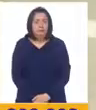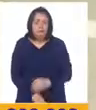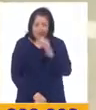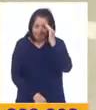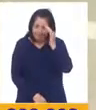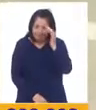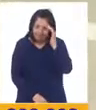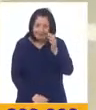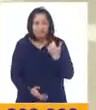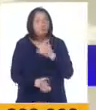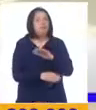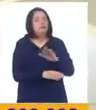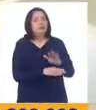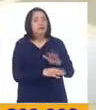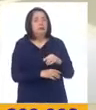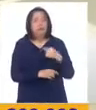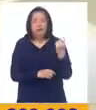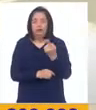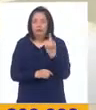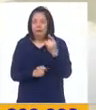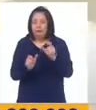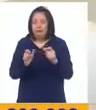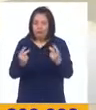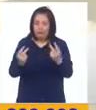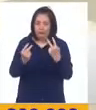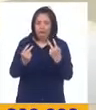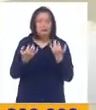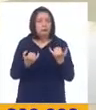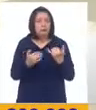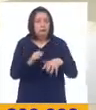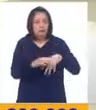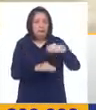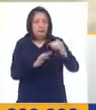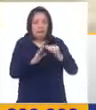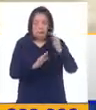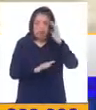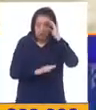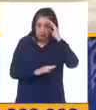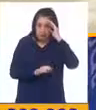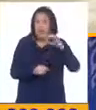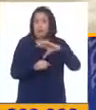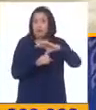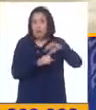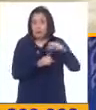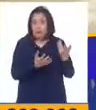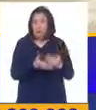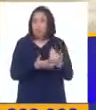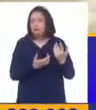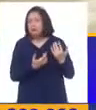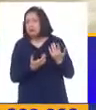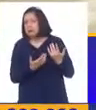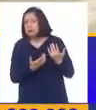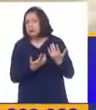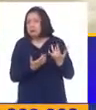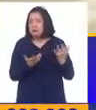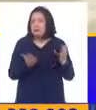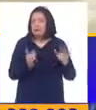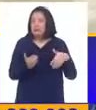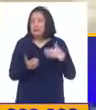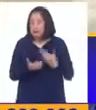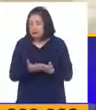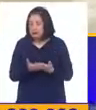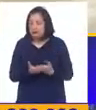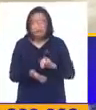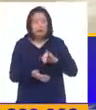¿Qué tal? Buenas tardes, Fátima, y buenas tardes con todos. Nosotros estamos a las afueras de la comisaría de San Miguel a la espera de la llegada